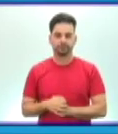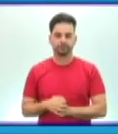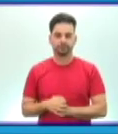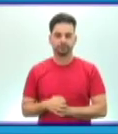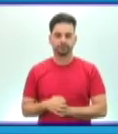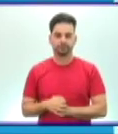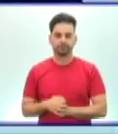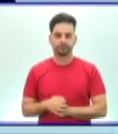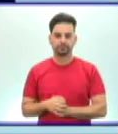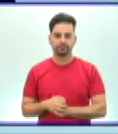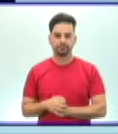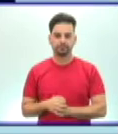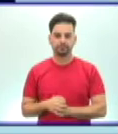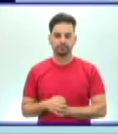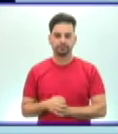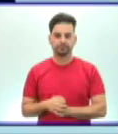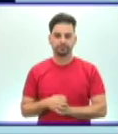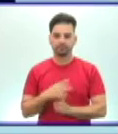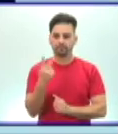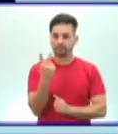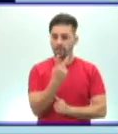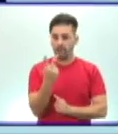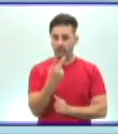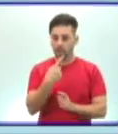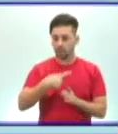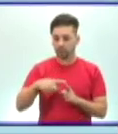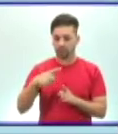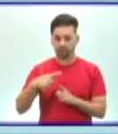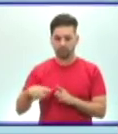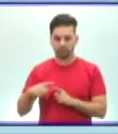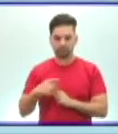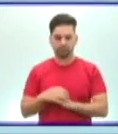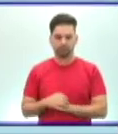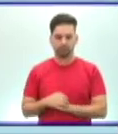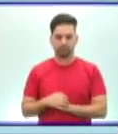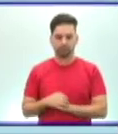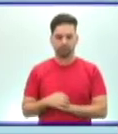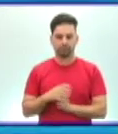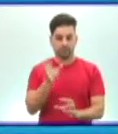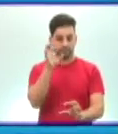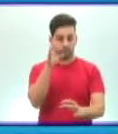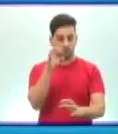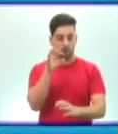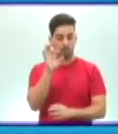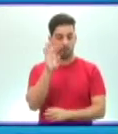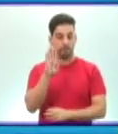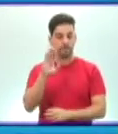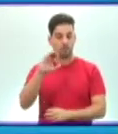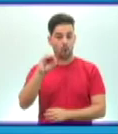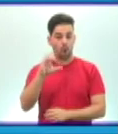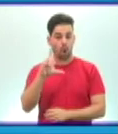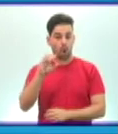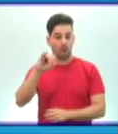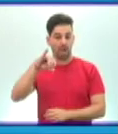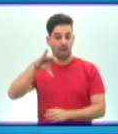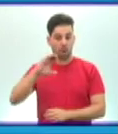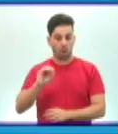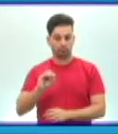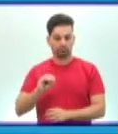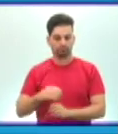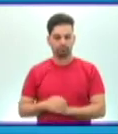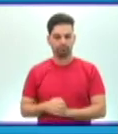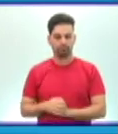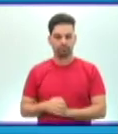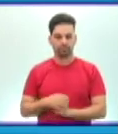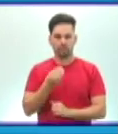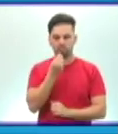puede intercambiar. Hay dos tipos de microscopios. Microscopio biológico. Sirve para ver microorganismos. Posee una cabeza monocular